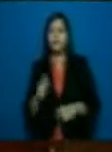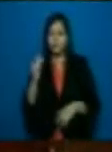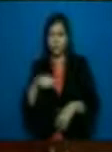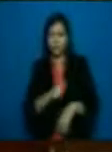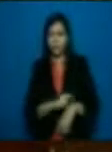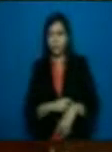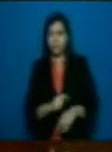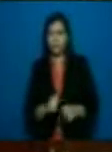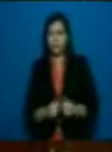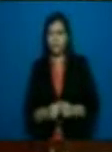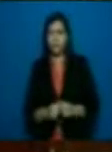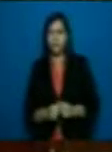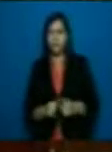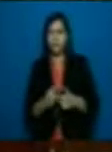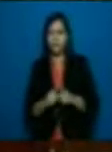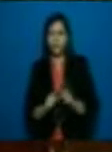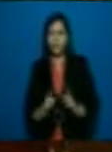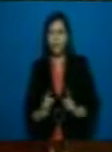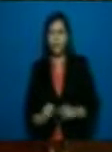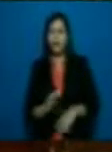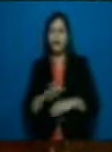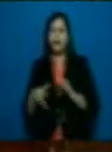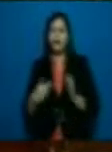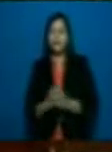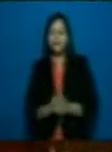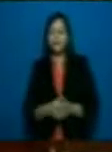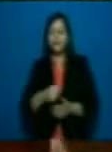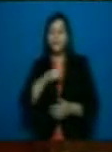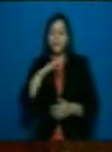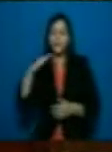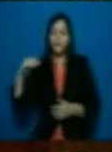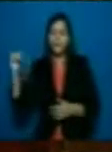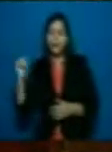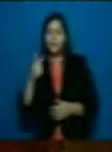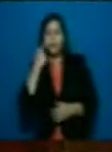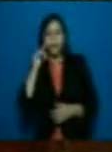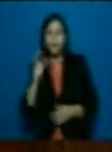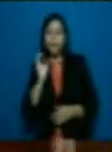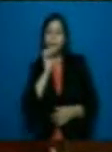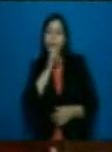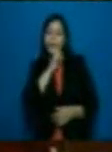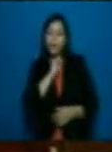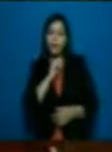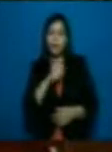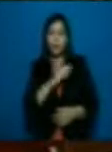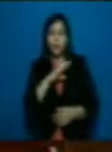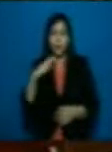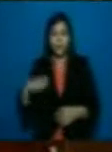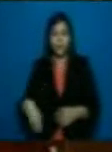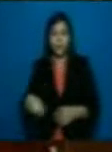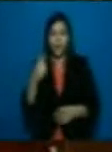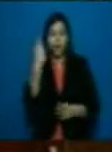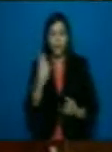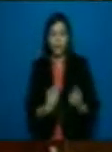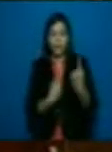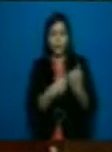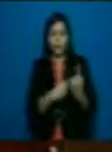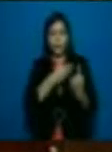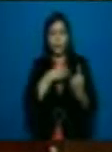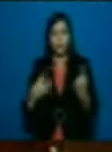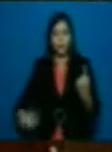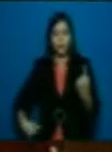agradecer a la república de china taiwán en la persona del excelentísimo presidente